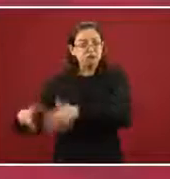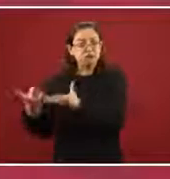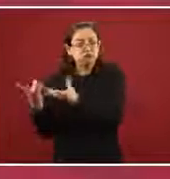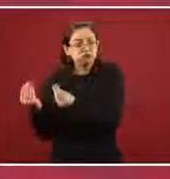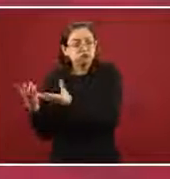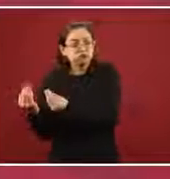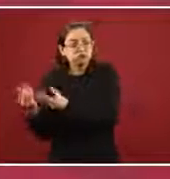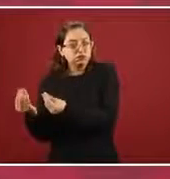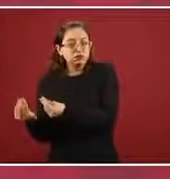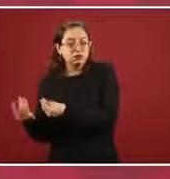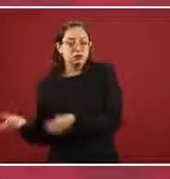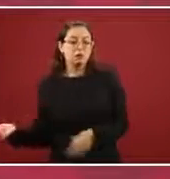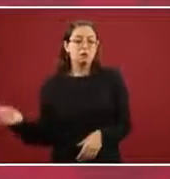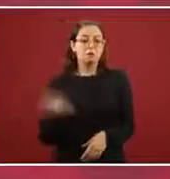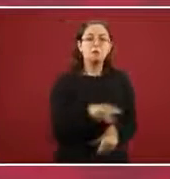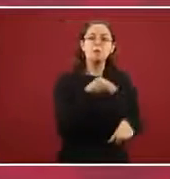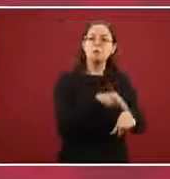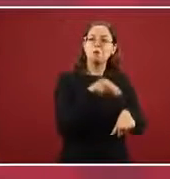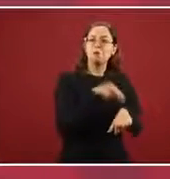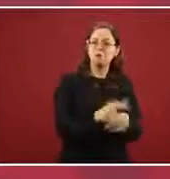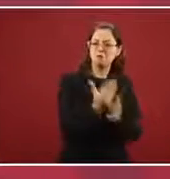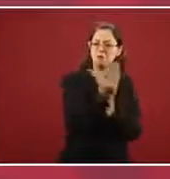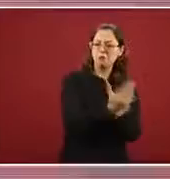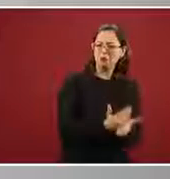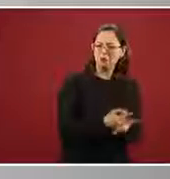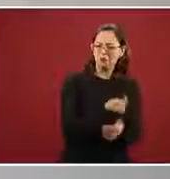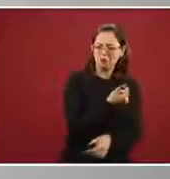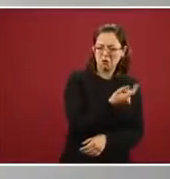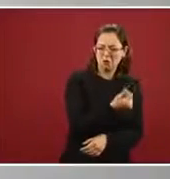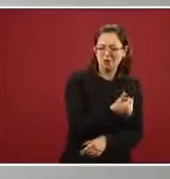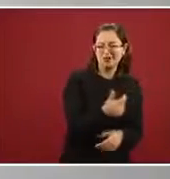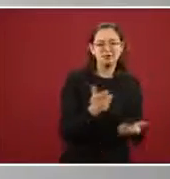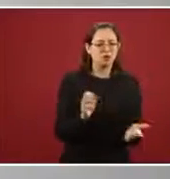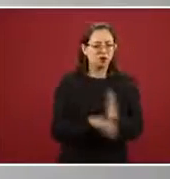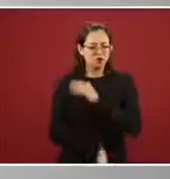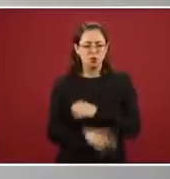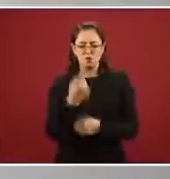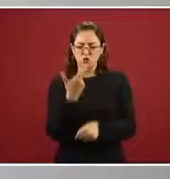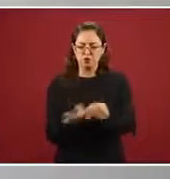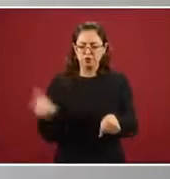8 administrativos y 2